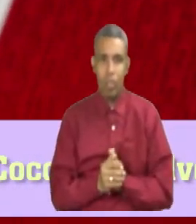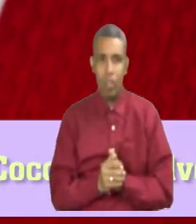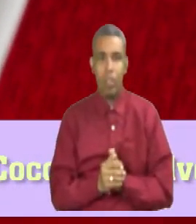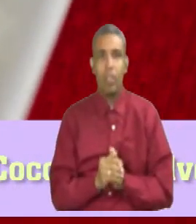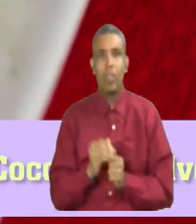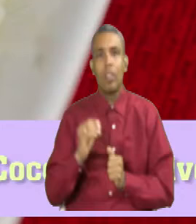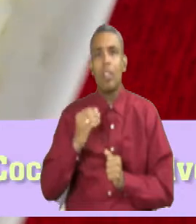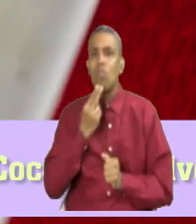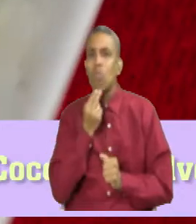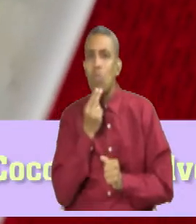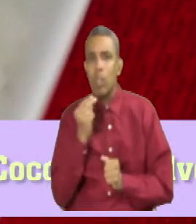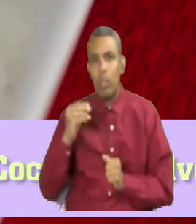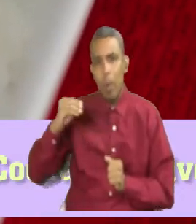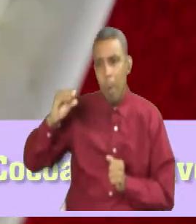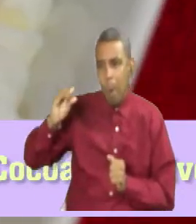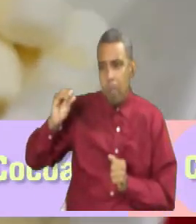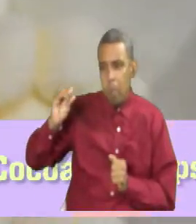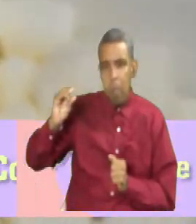masmelos,